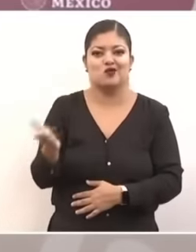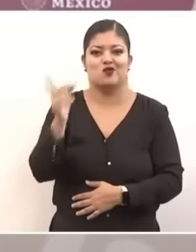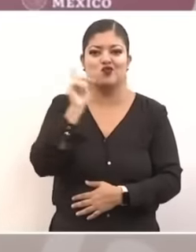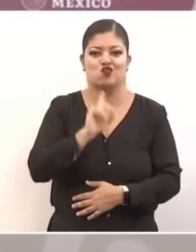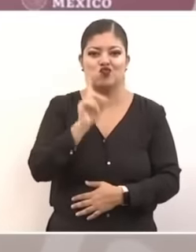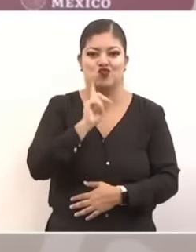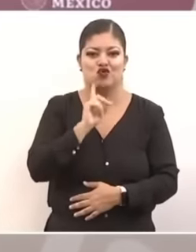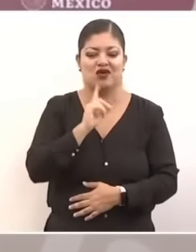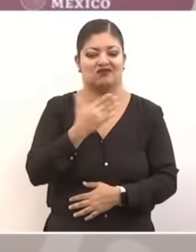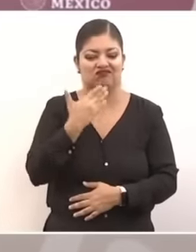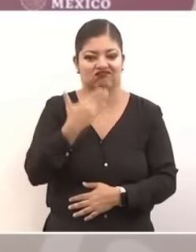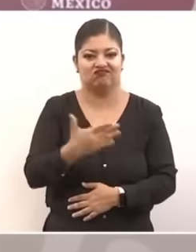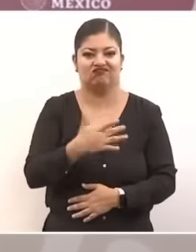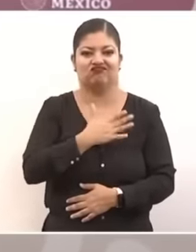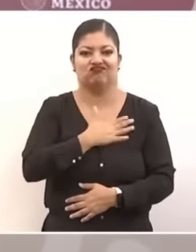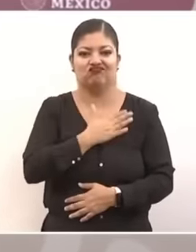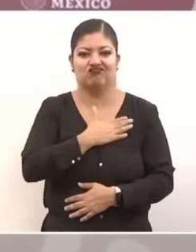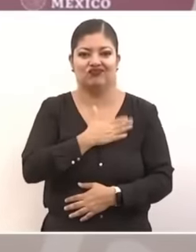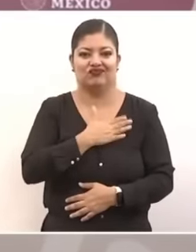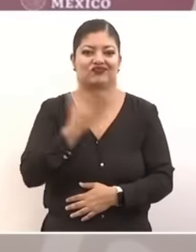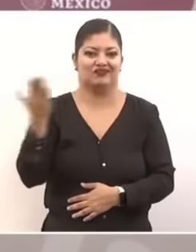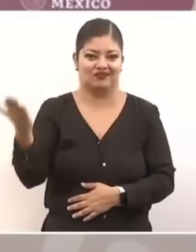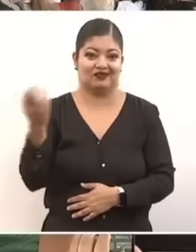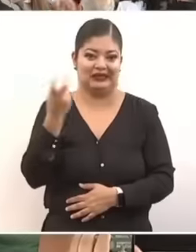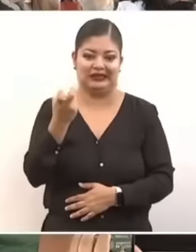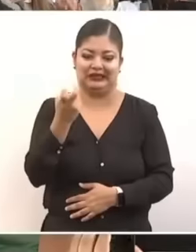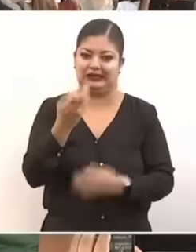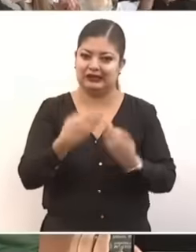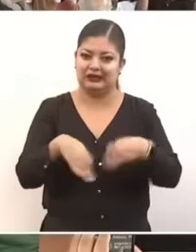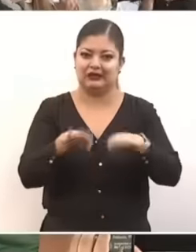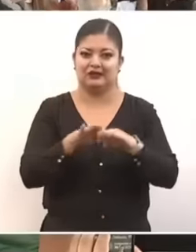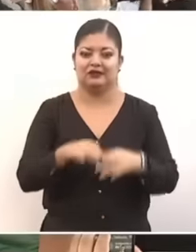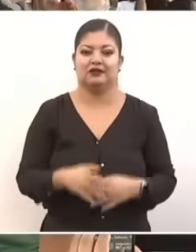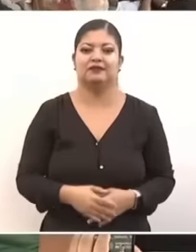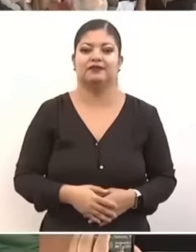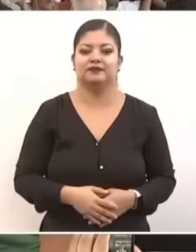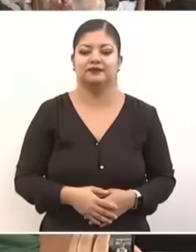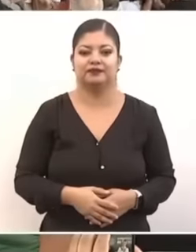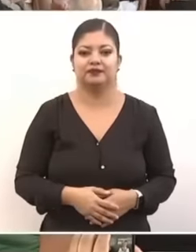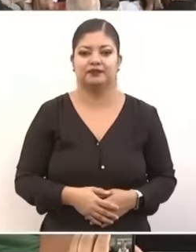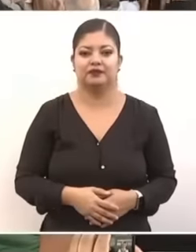buenos sentimientos, de buen corazón. Eso.